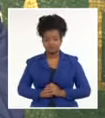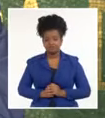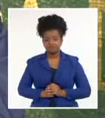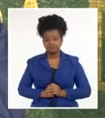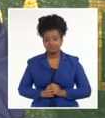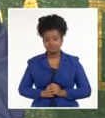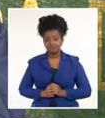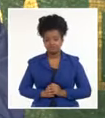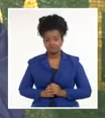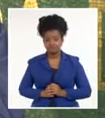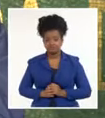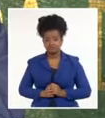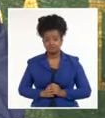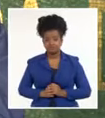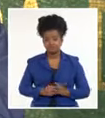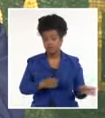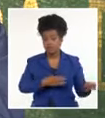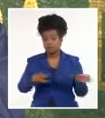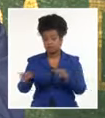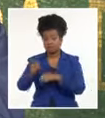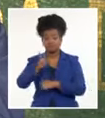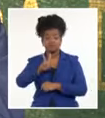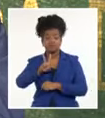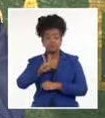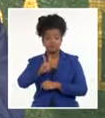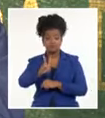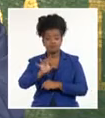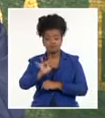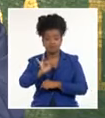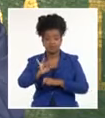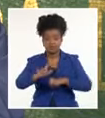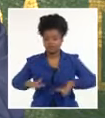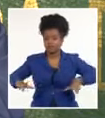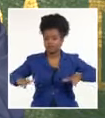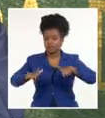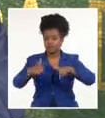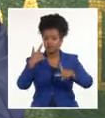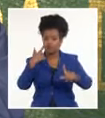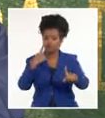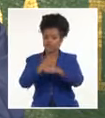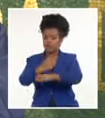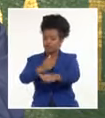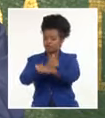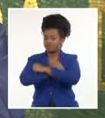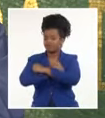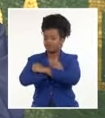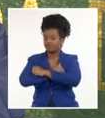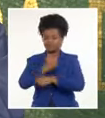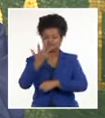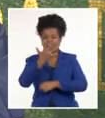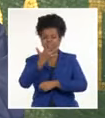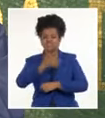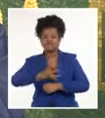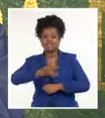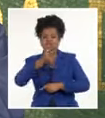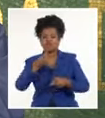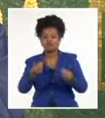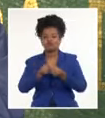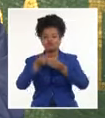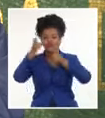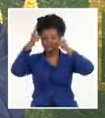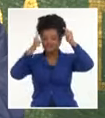27º aniversario del primer encuentro, del abrazo entre el comandante Fidel y el comandante Hugo Chávez